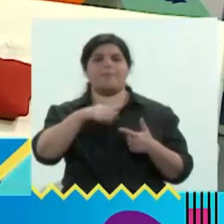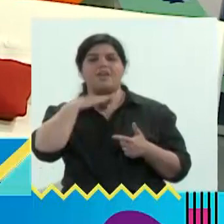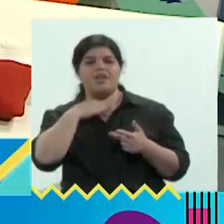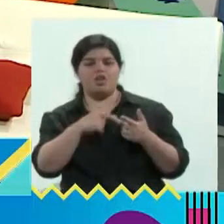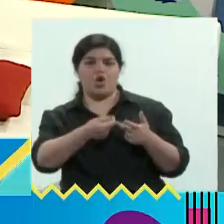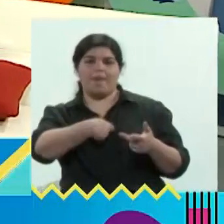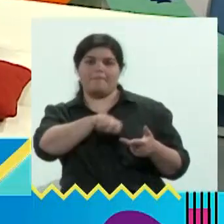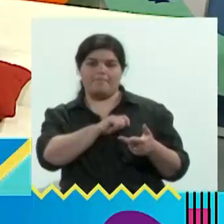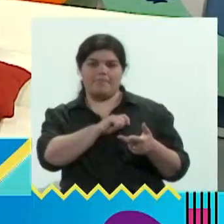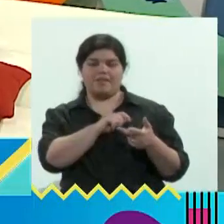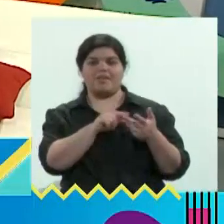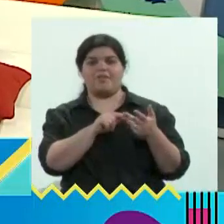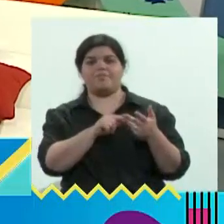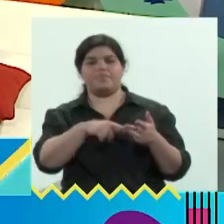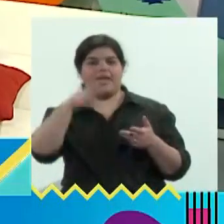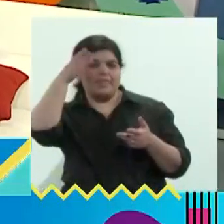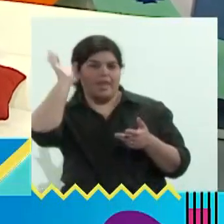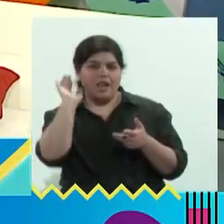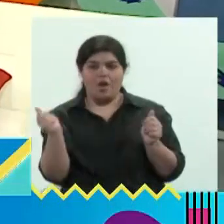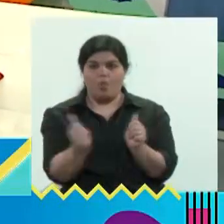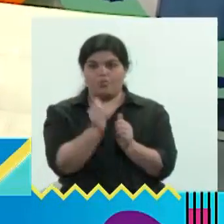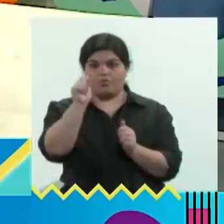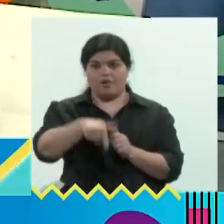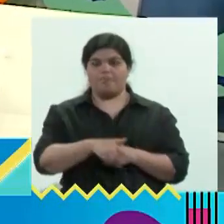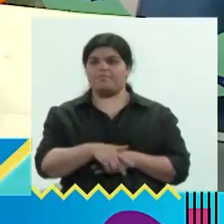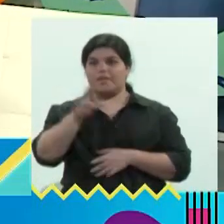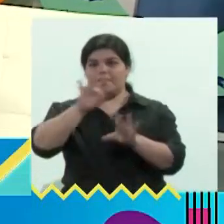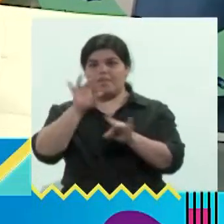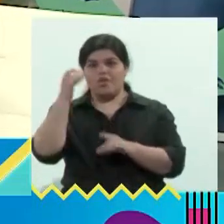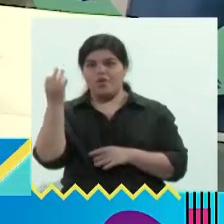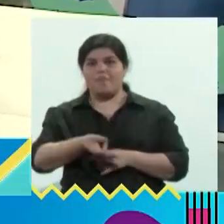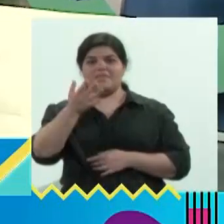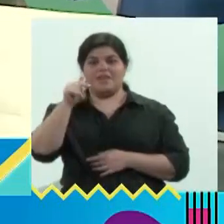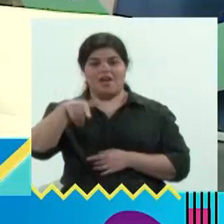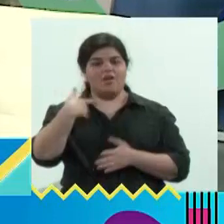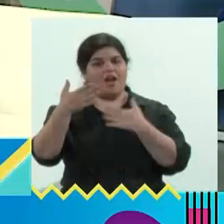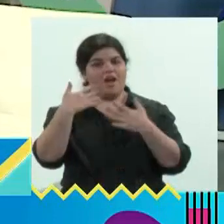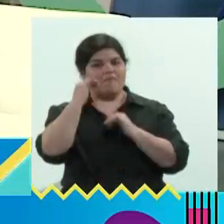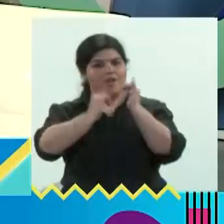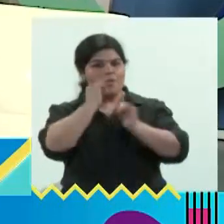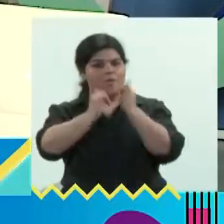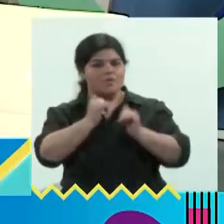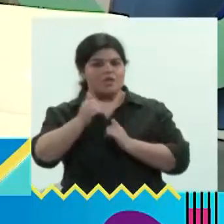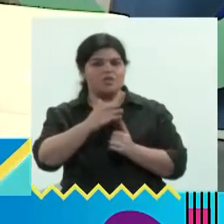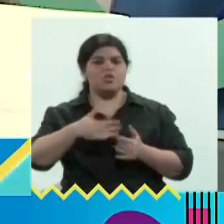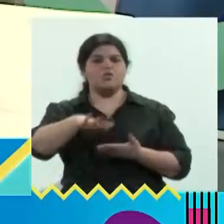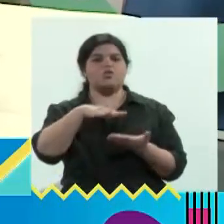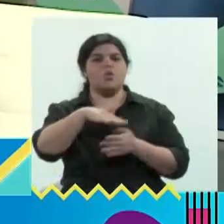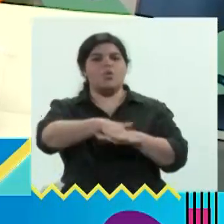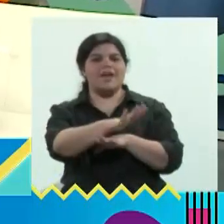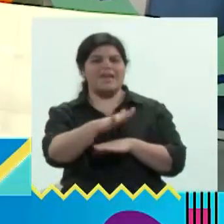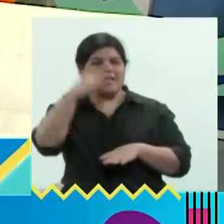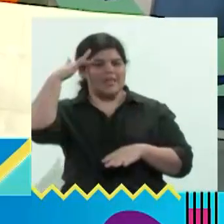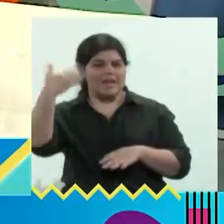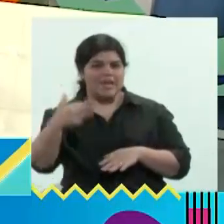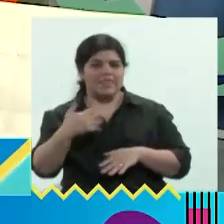España, Italia, que van a estar con nosotros. Por supuesto, invitados especiales para poder hablar de esto. Ciudades inteligentes, desarrollo